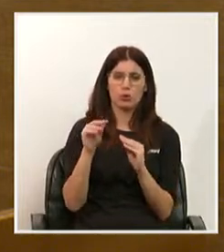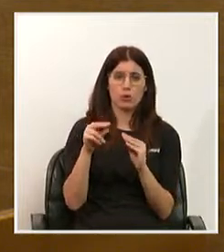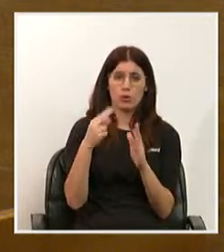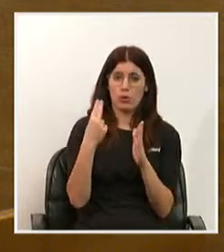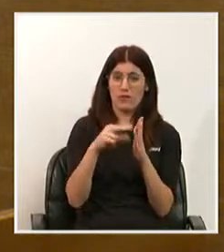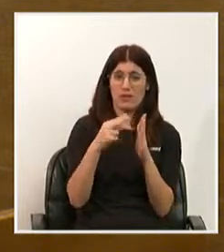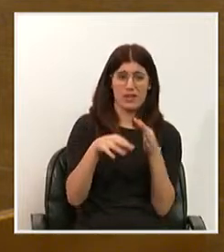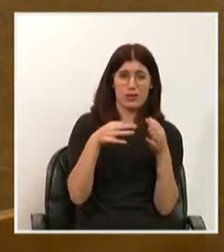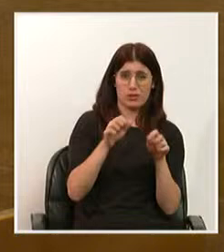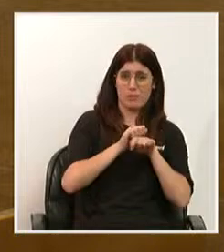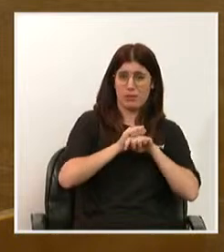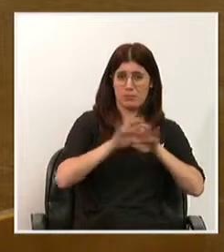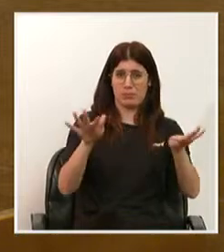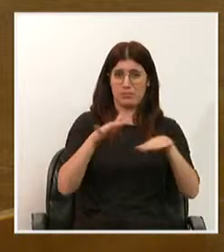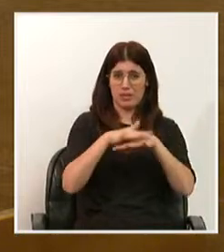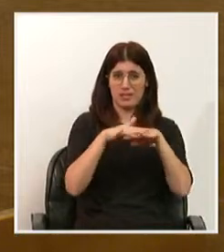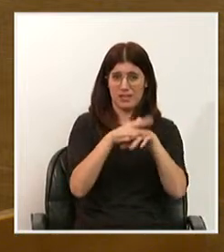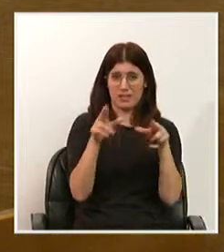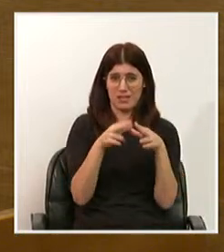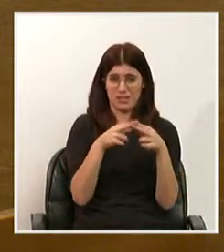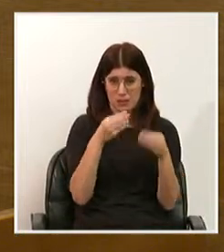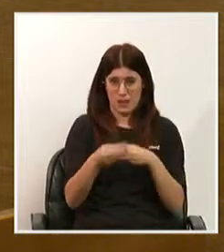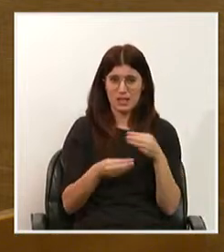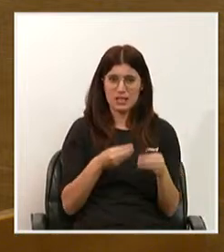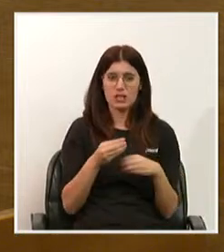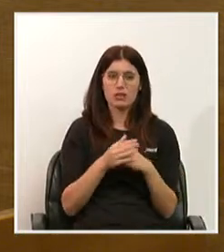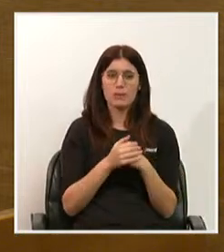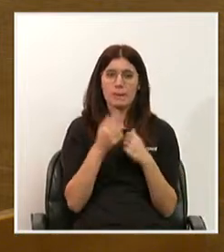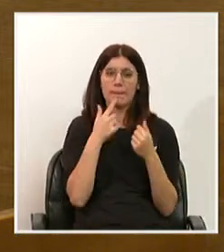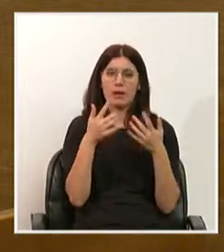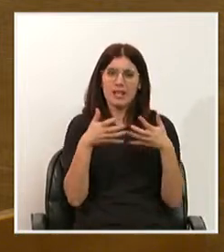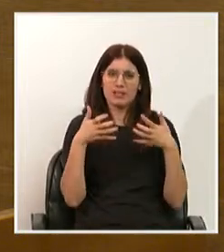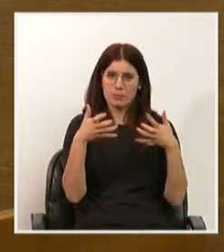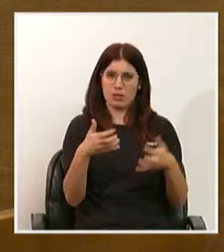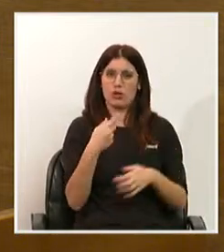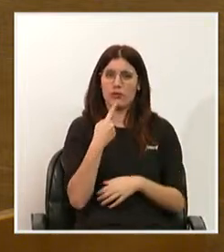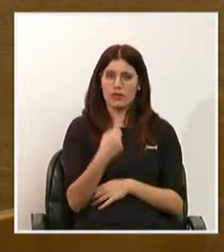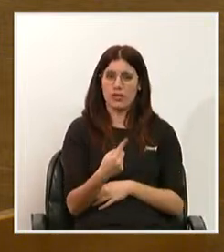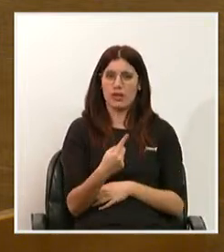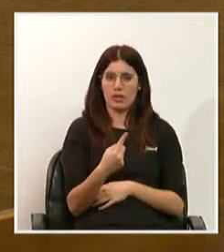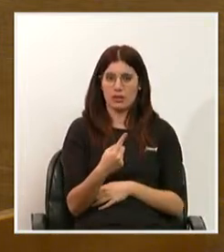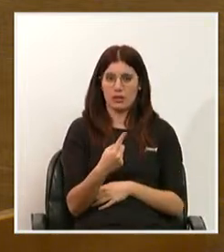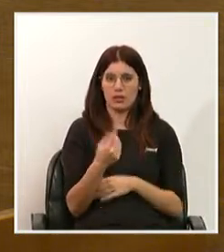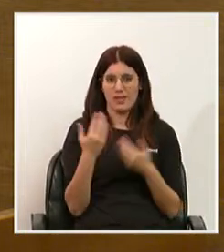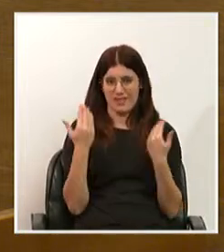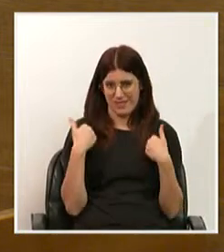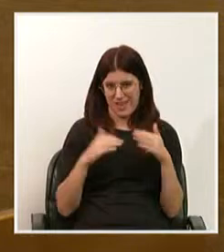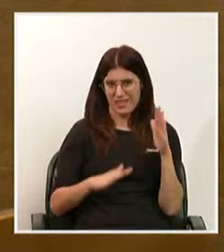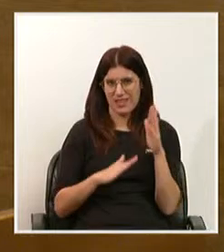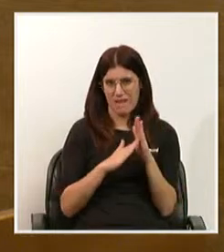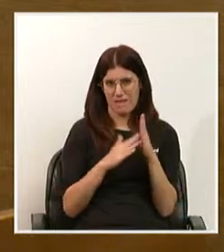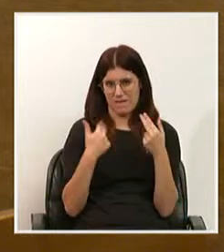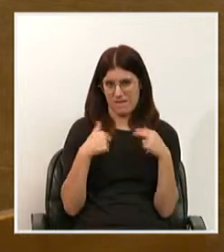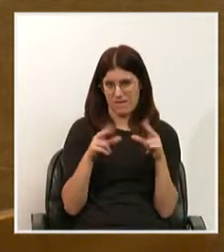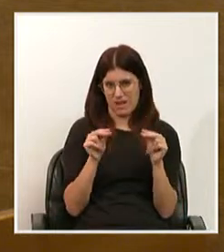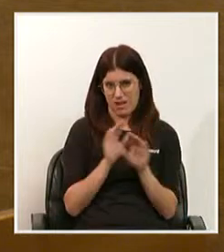que arriben que ya está